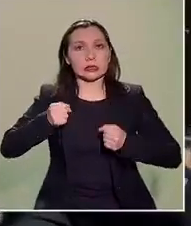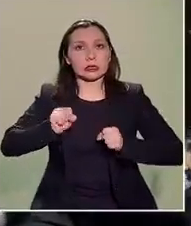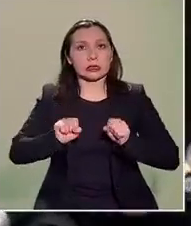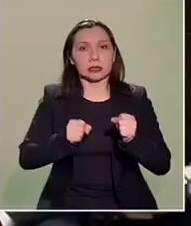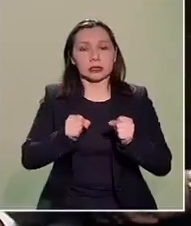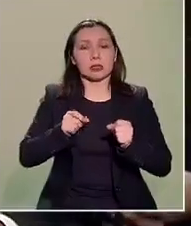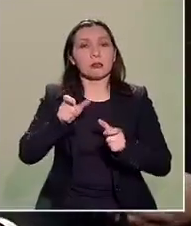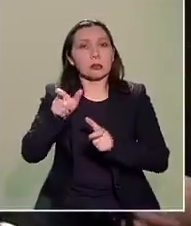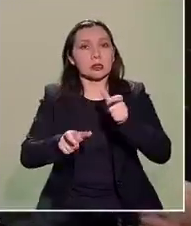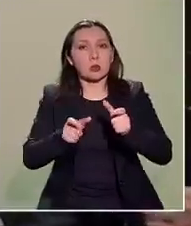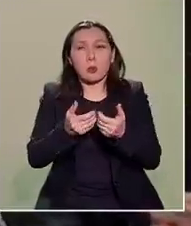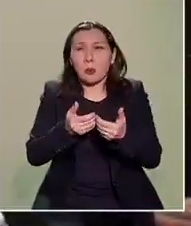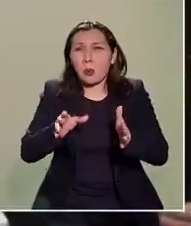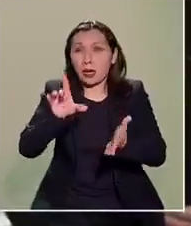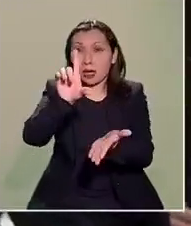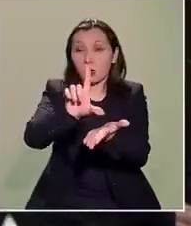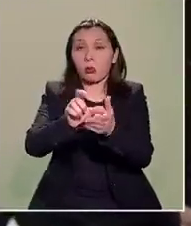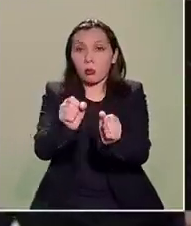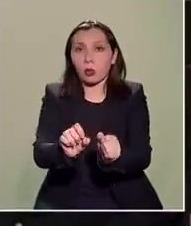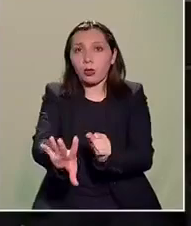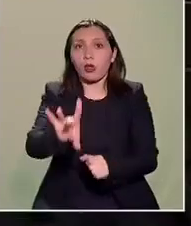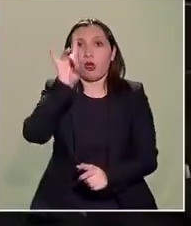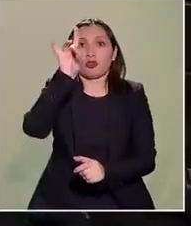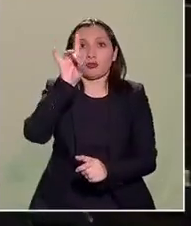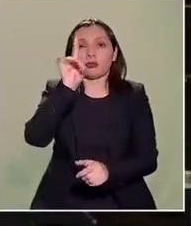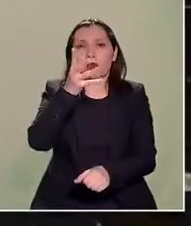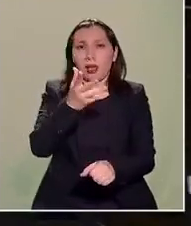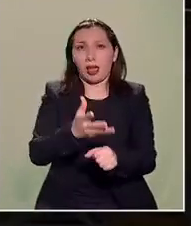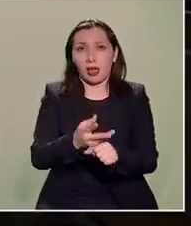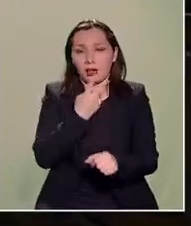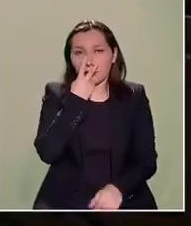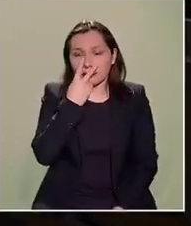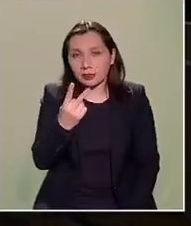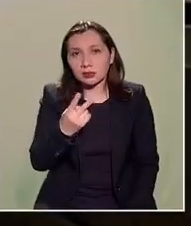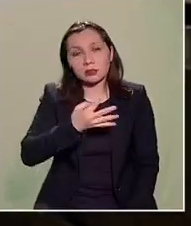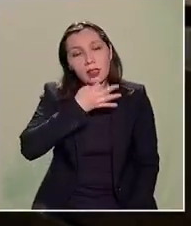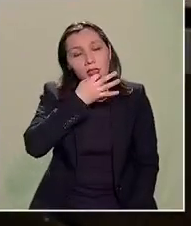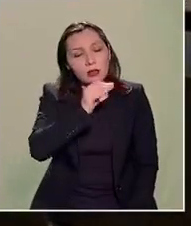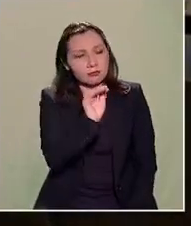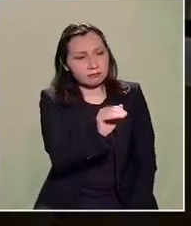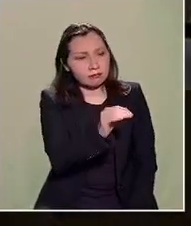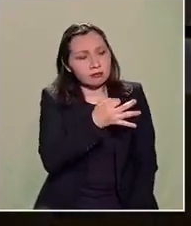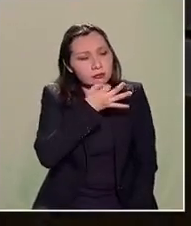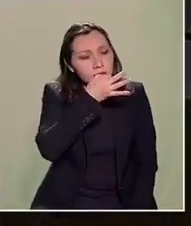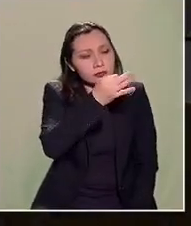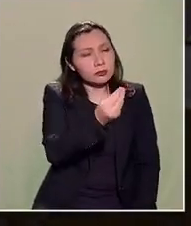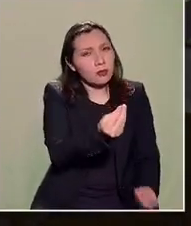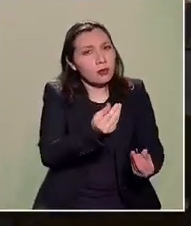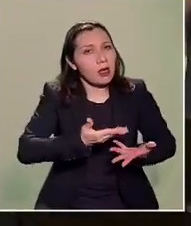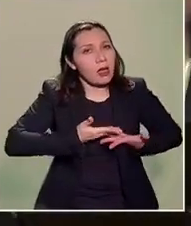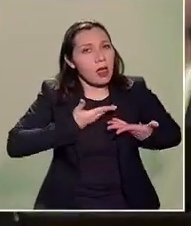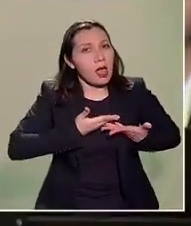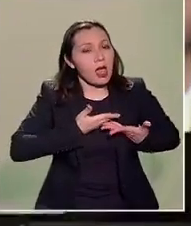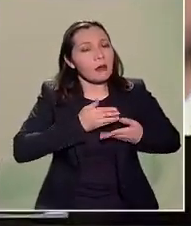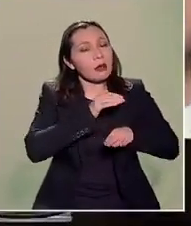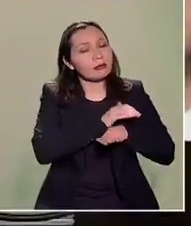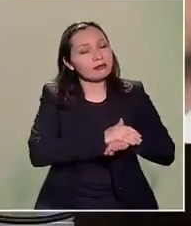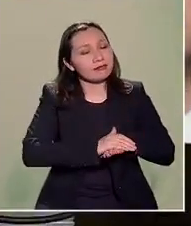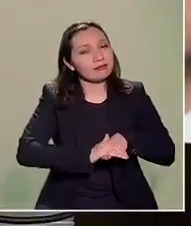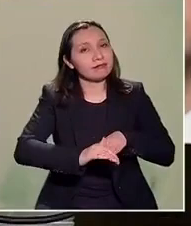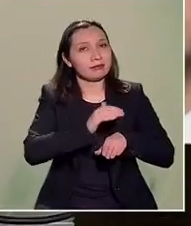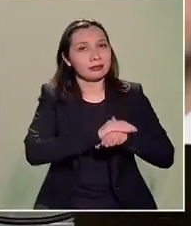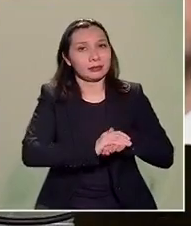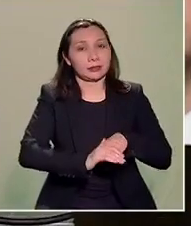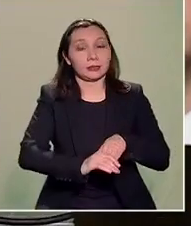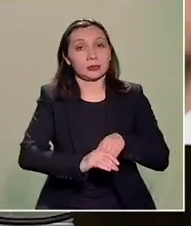en cualquier parte podemos encontrarla digámosle una palabra oportuna que los consuele